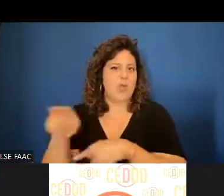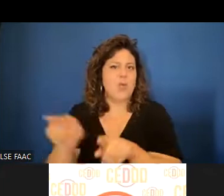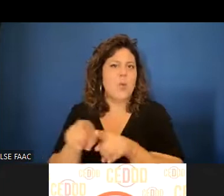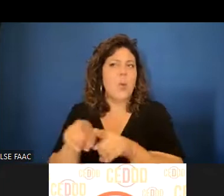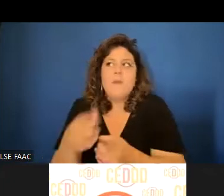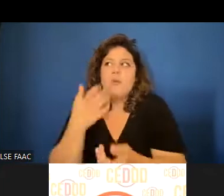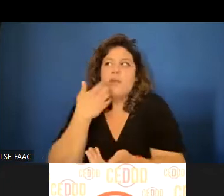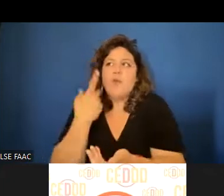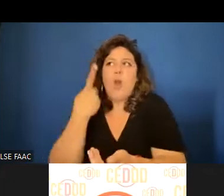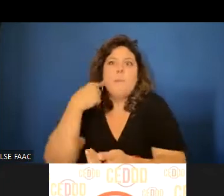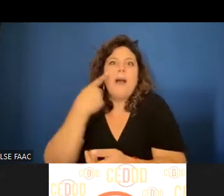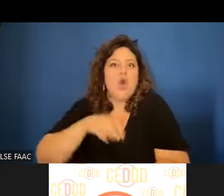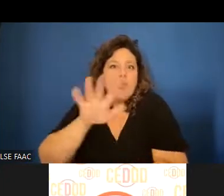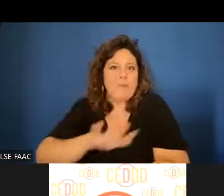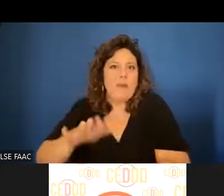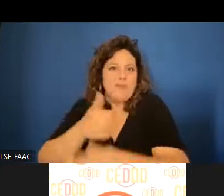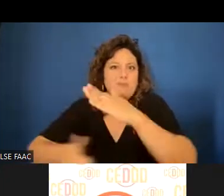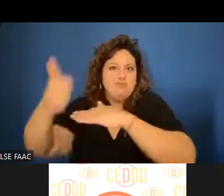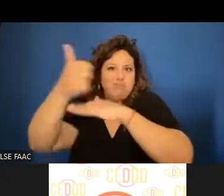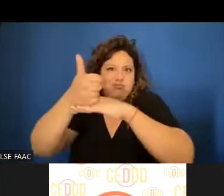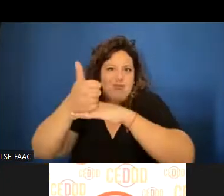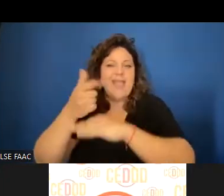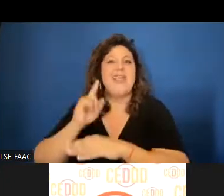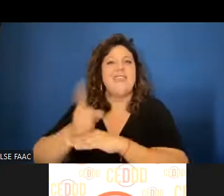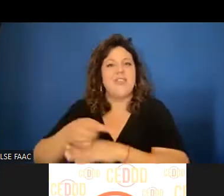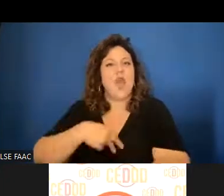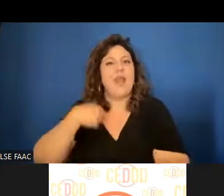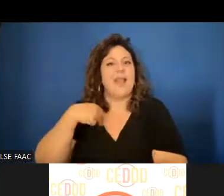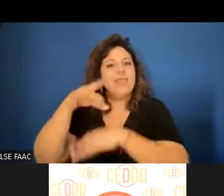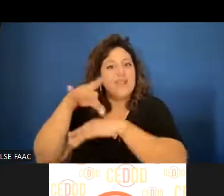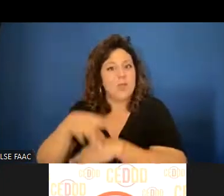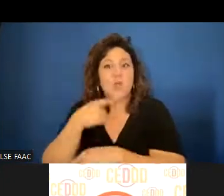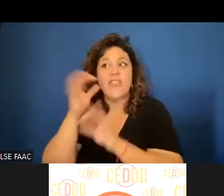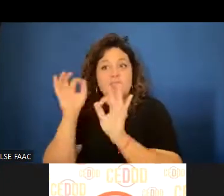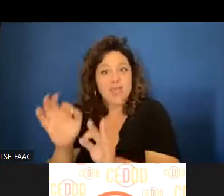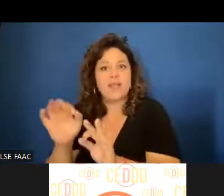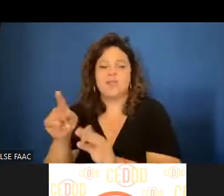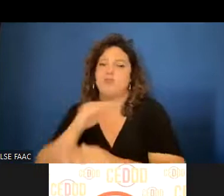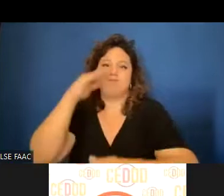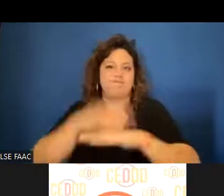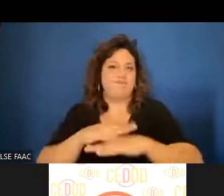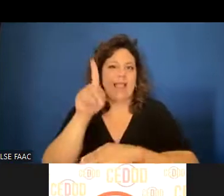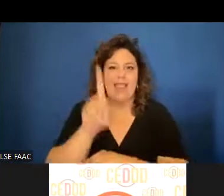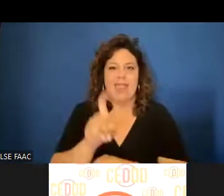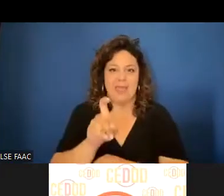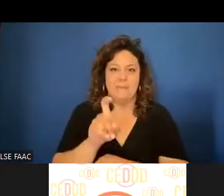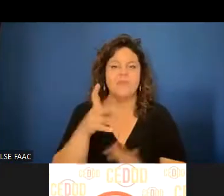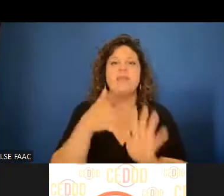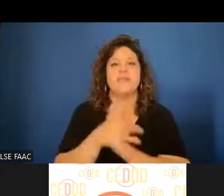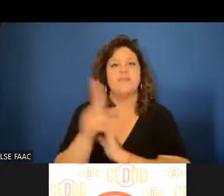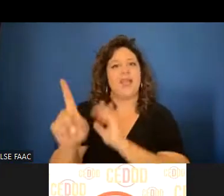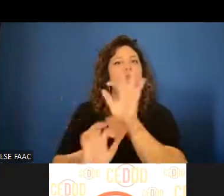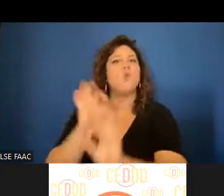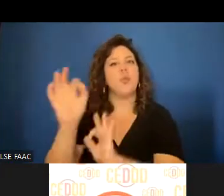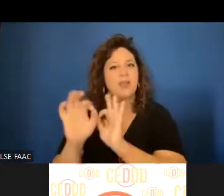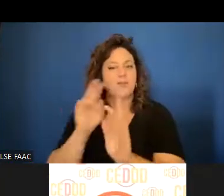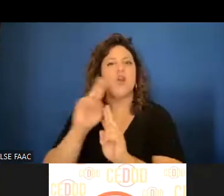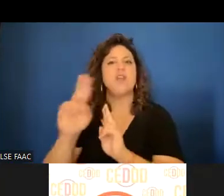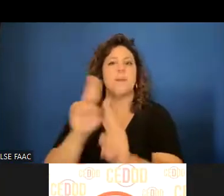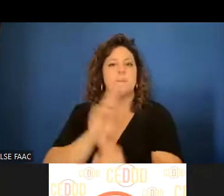situaciones de discriminación. Entonces creo que esto también facilita el que haya esas oficinas de denuncia, el que haya asociaciones